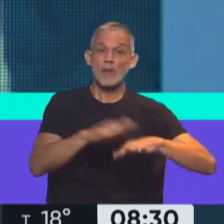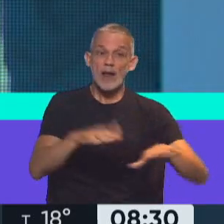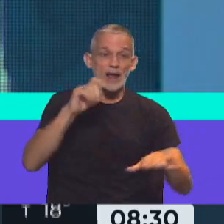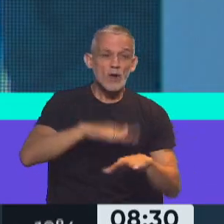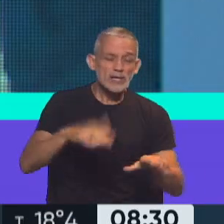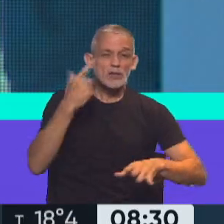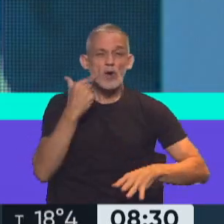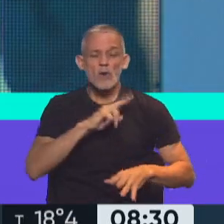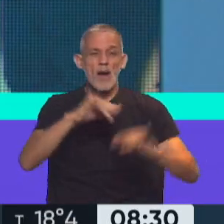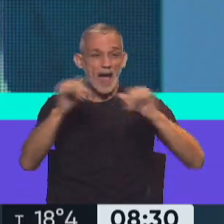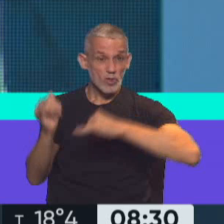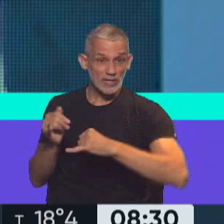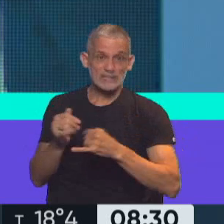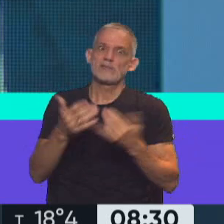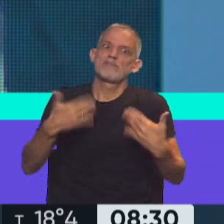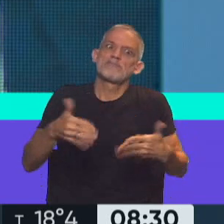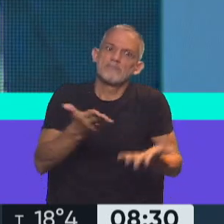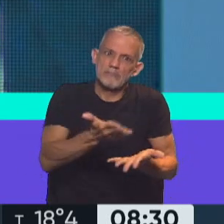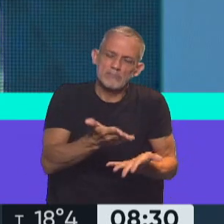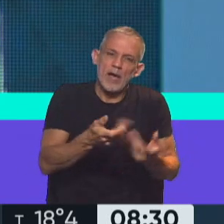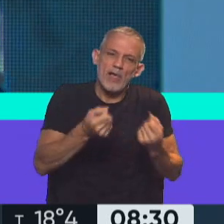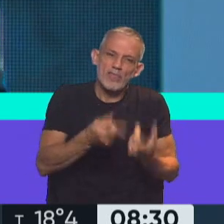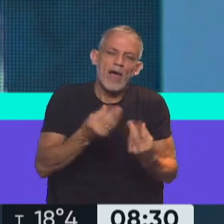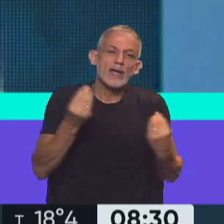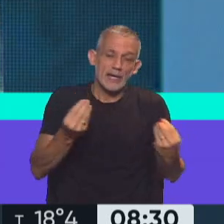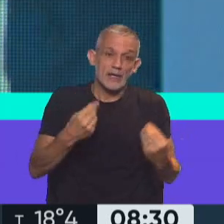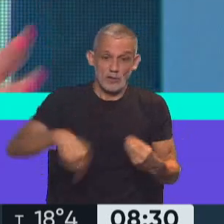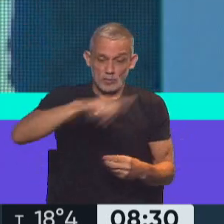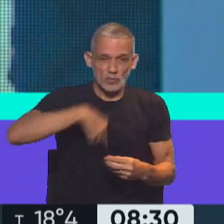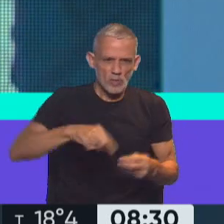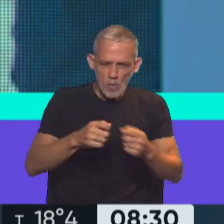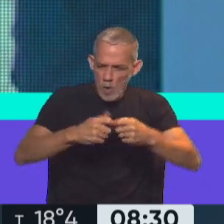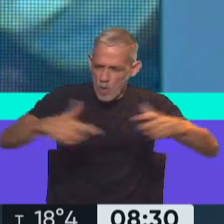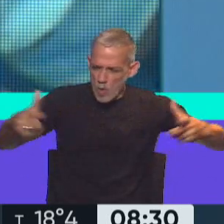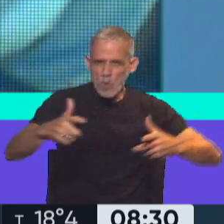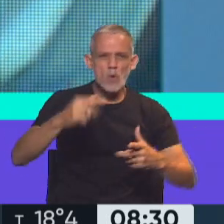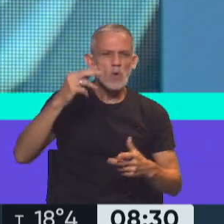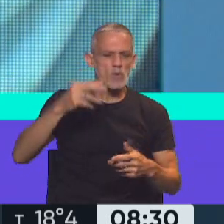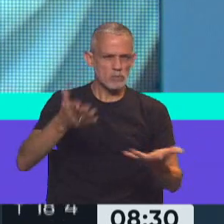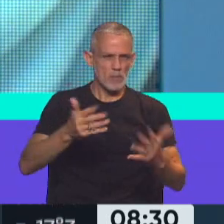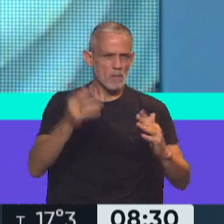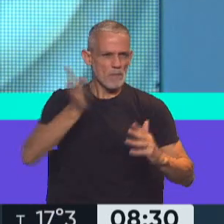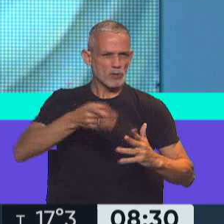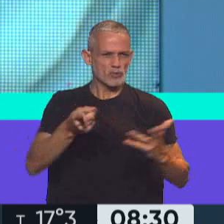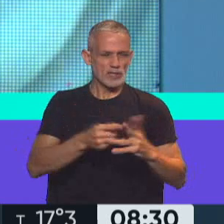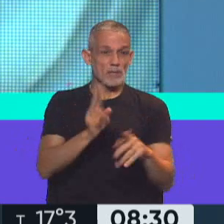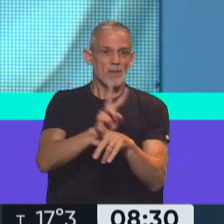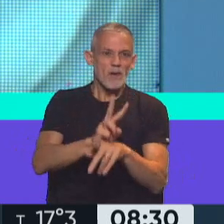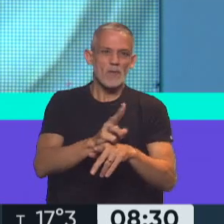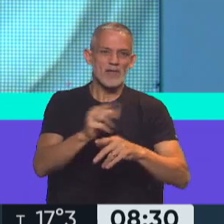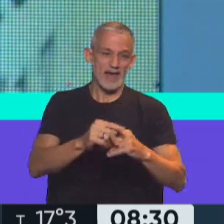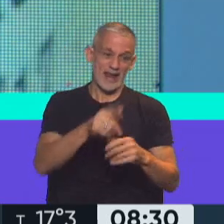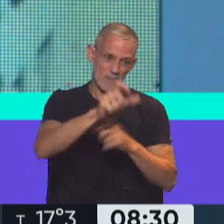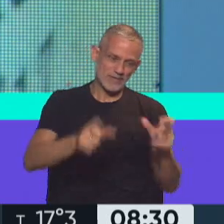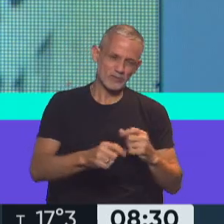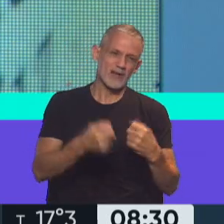niños, niñas y adolescentes es lo que hace justamente que podamos lograr buenas coberturas de vacunación para proteger a quien recibe la